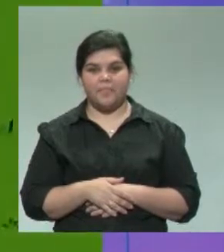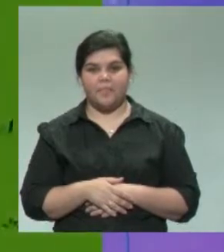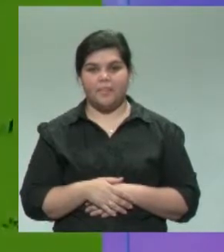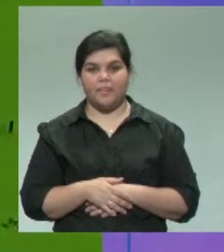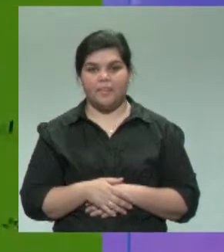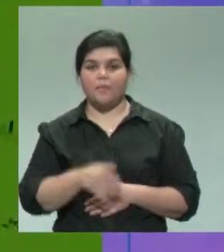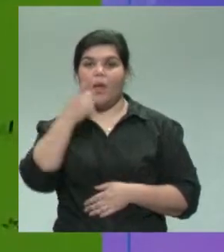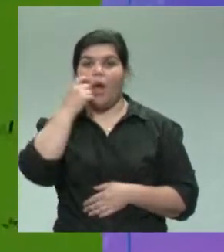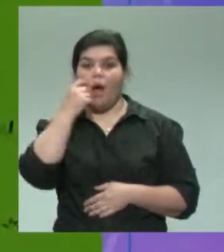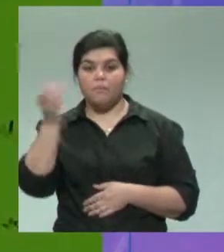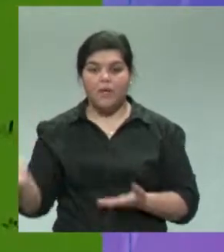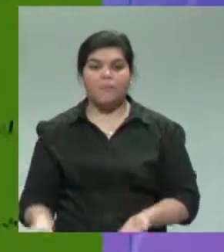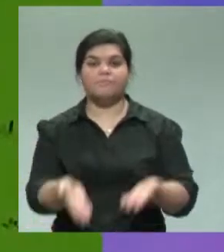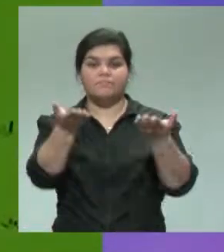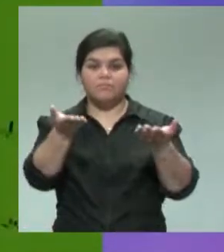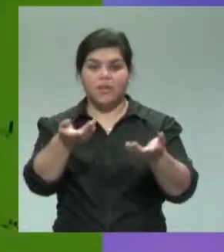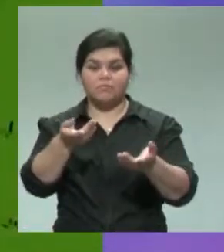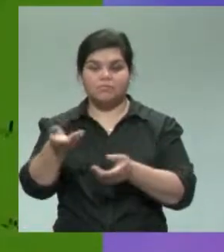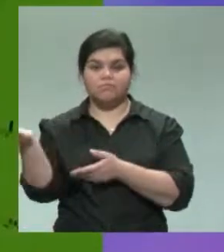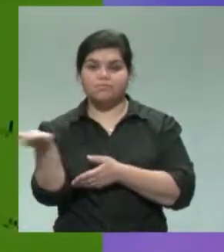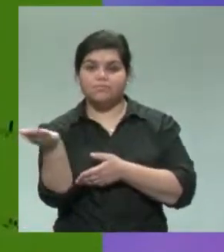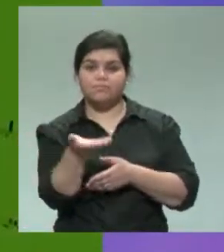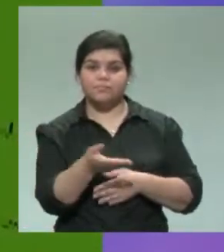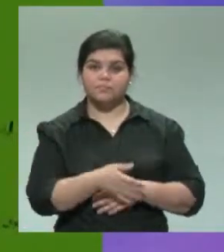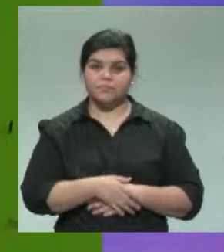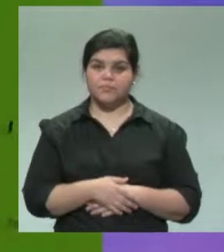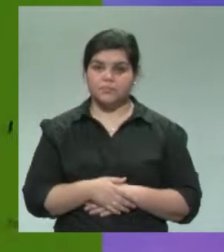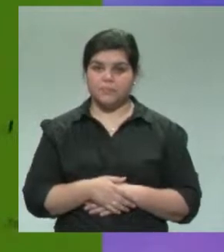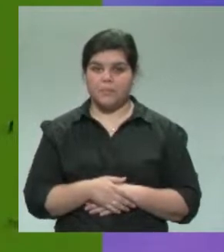Caballeros, empiecen con sus sierras.